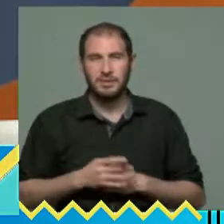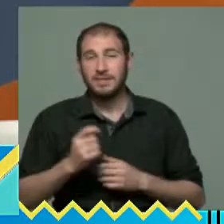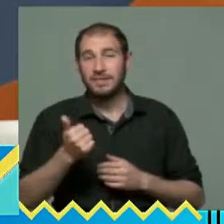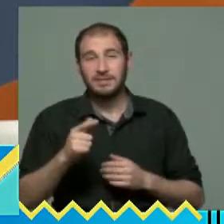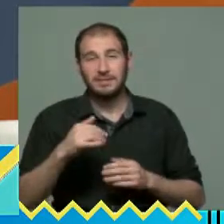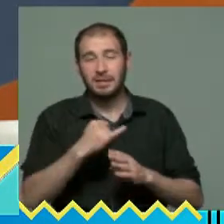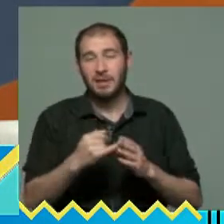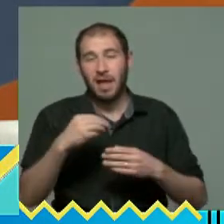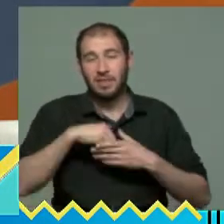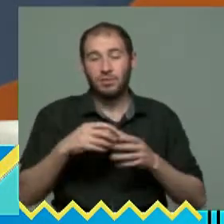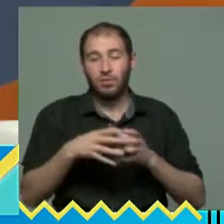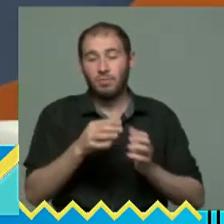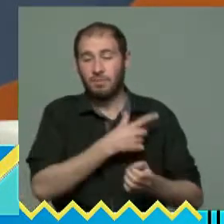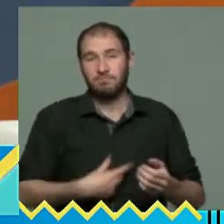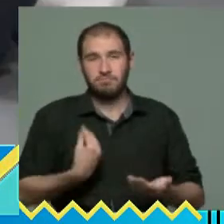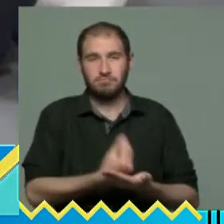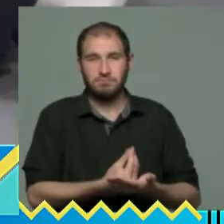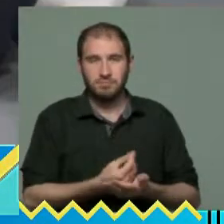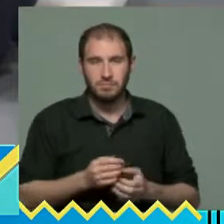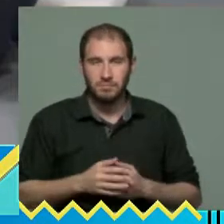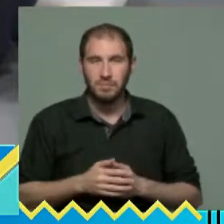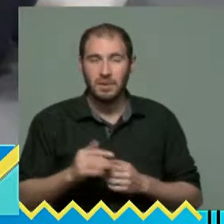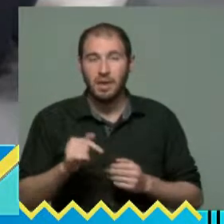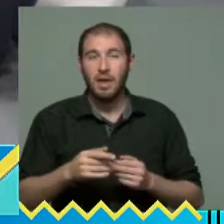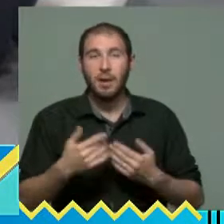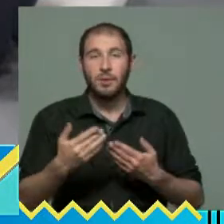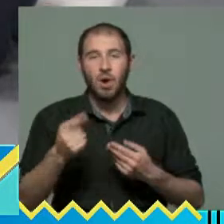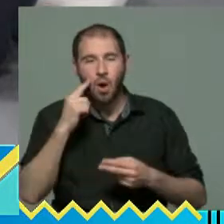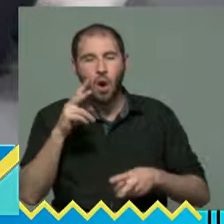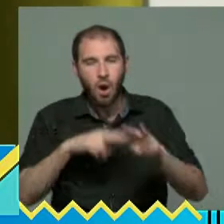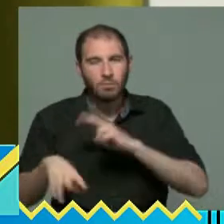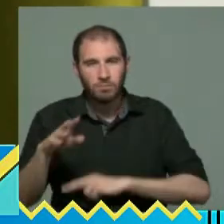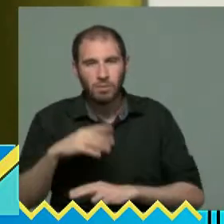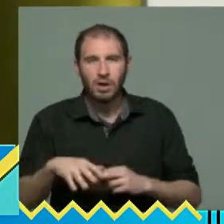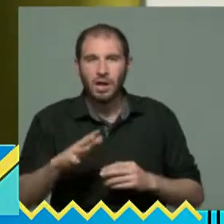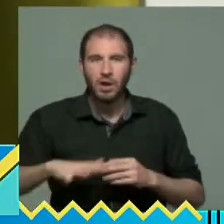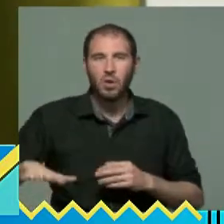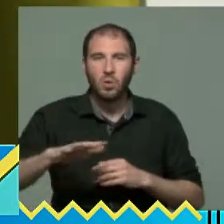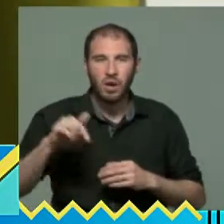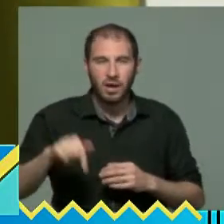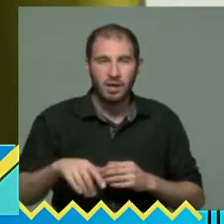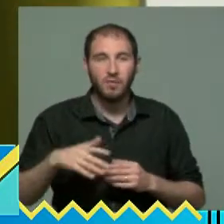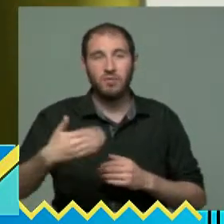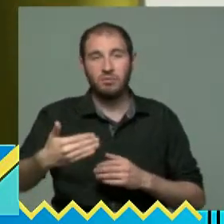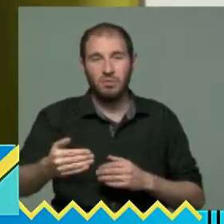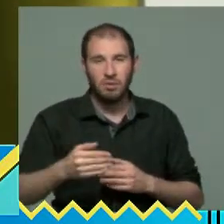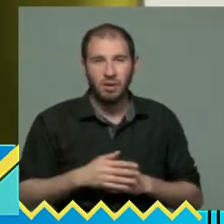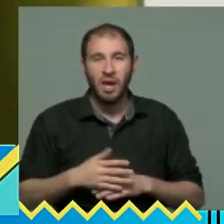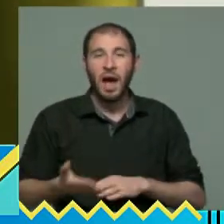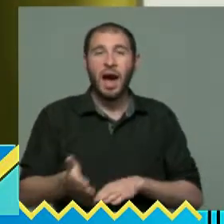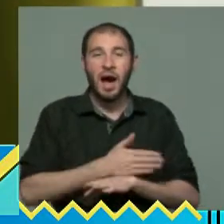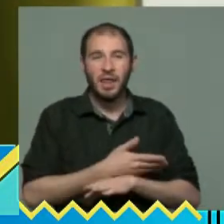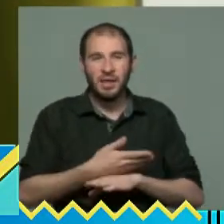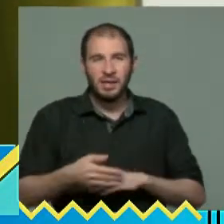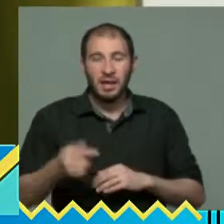siempre al interior del propio partido gobernante. Claro, exactamente. Él tiene la posibilidad o está buscando por lo menos generar ese espacio en un futuro. Antes de